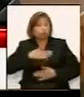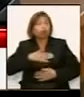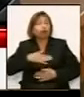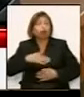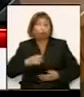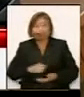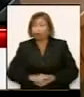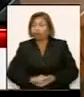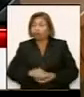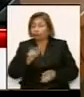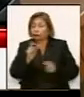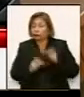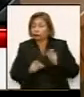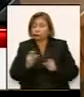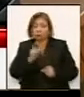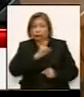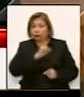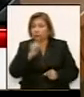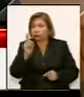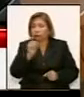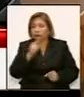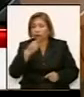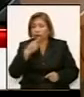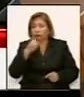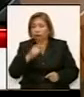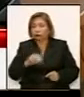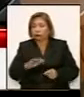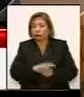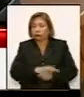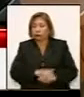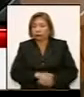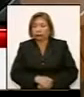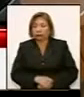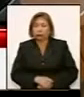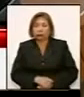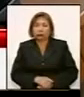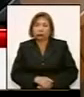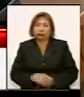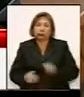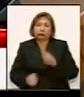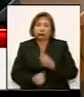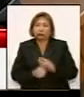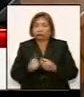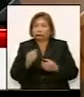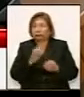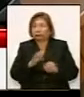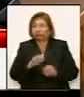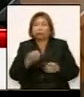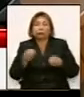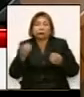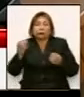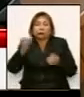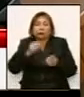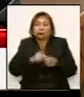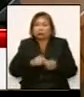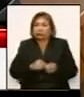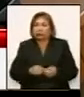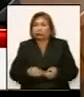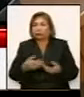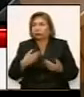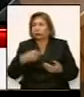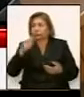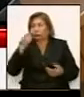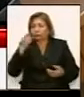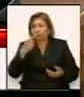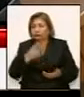estamos encontrando que las plataformas no están siendo lo suficientemente efectivas para motivar la violencia para saber que incluyen que por ejemplo no saben